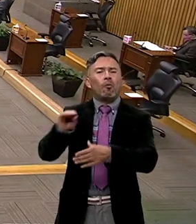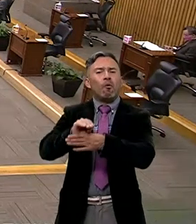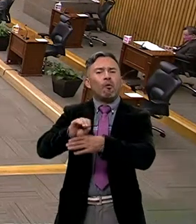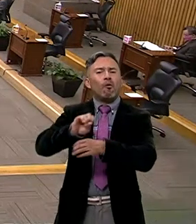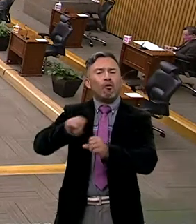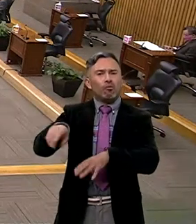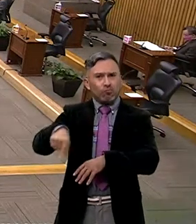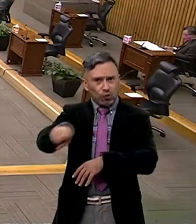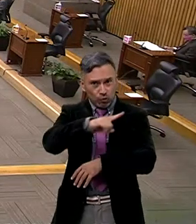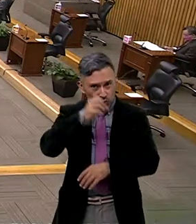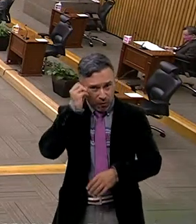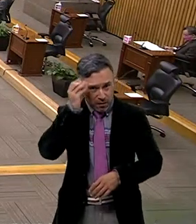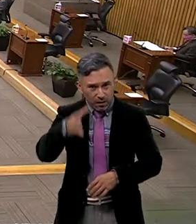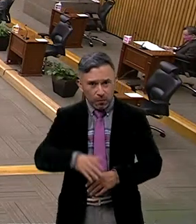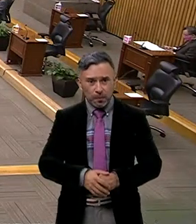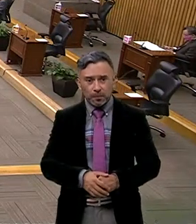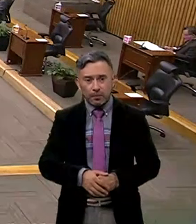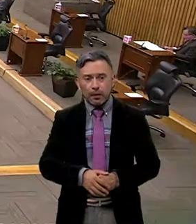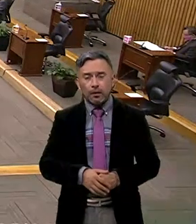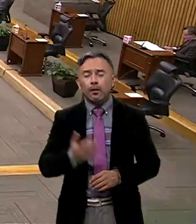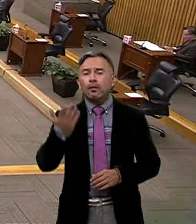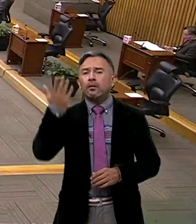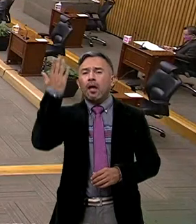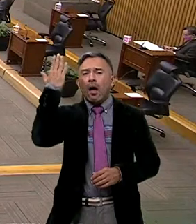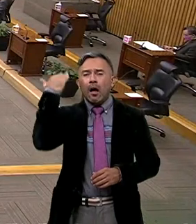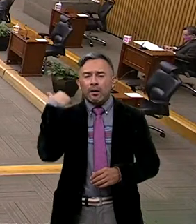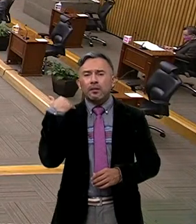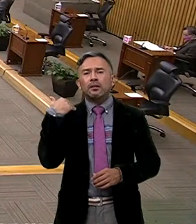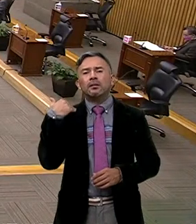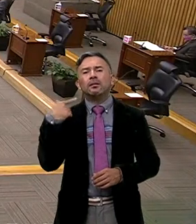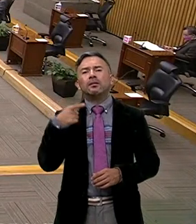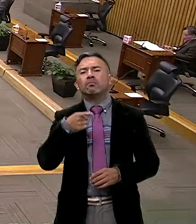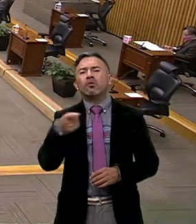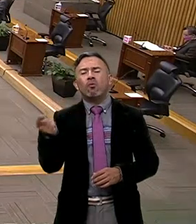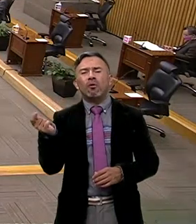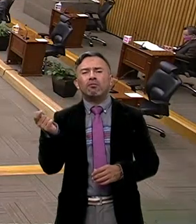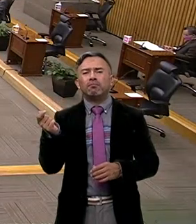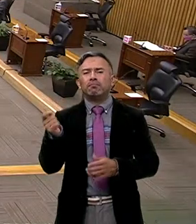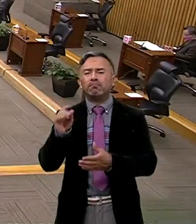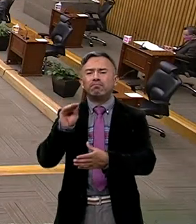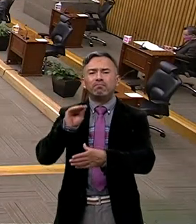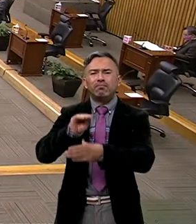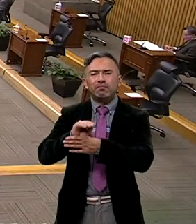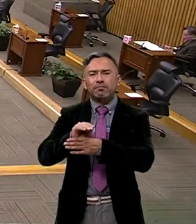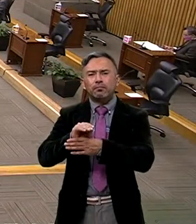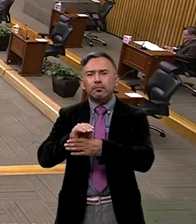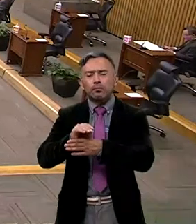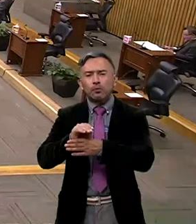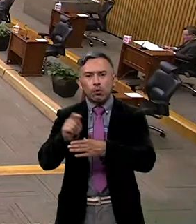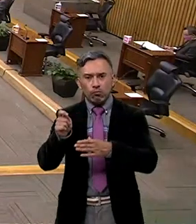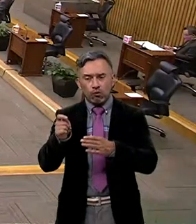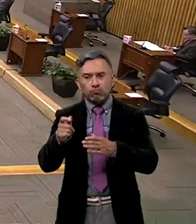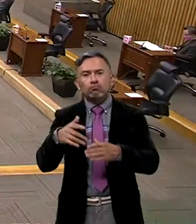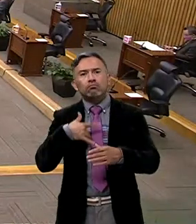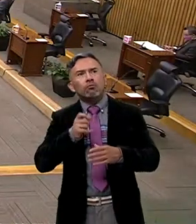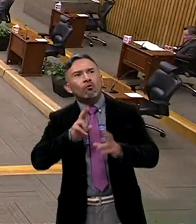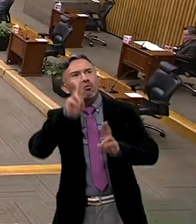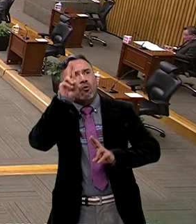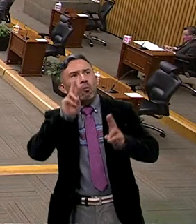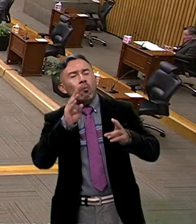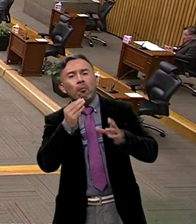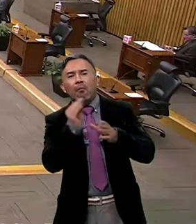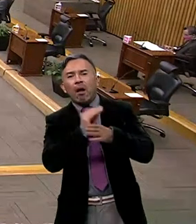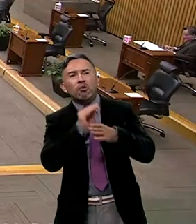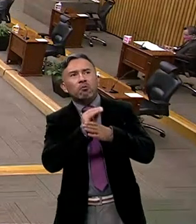hay segundos del pasado y colocar de elegir si nada y con falta de cierta actividad como lo